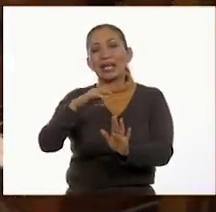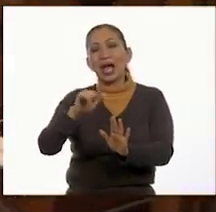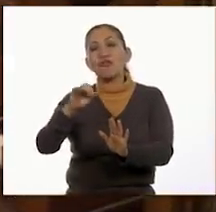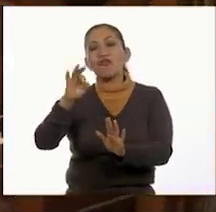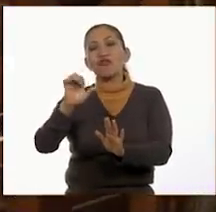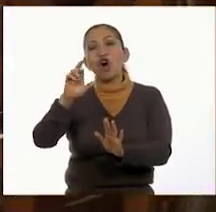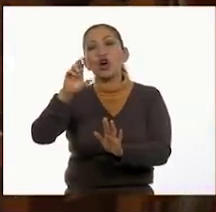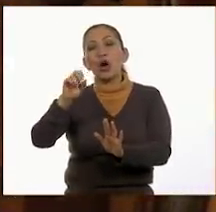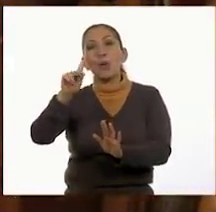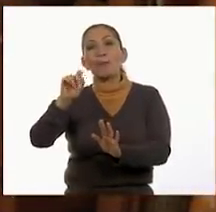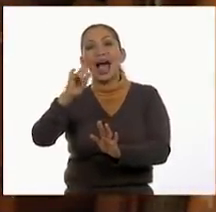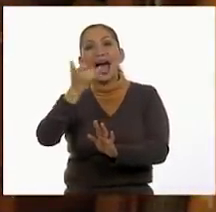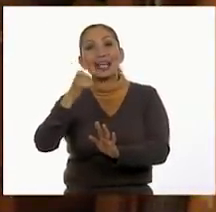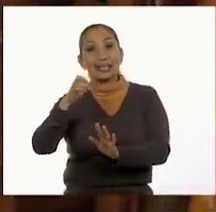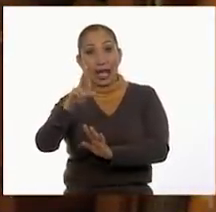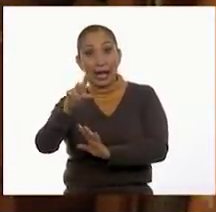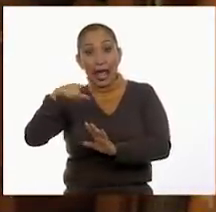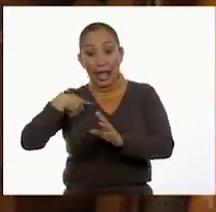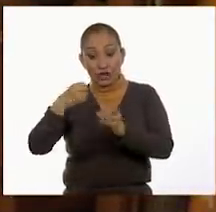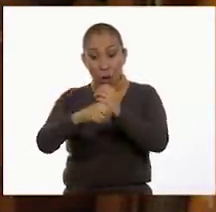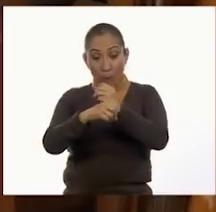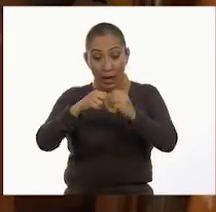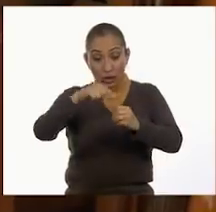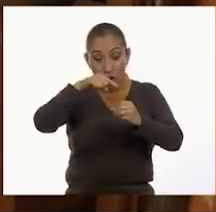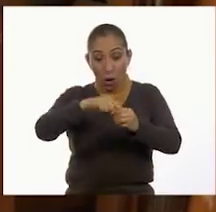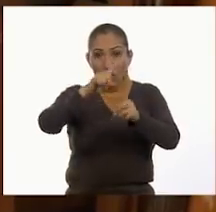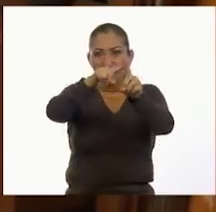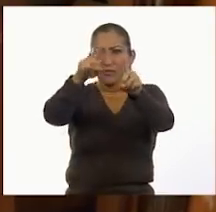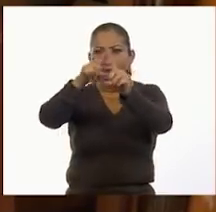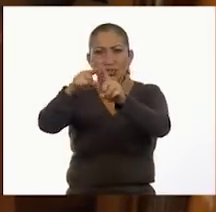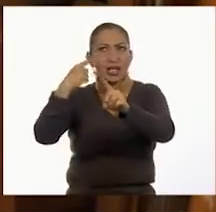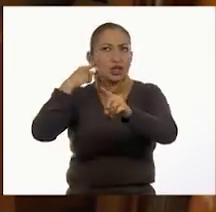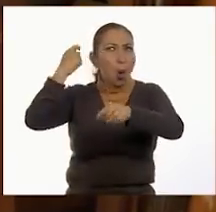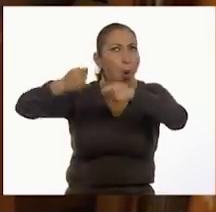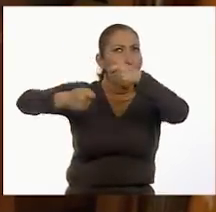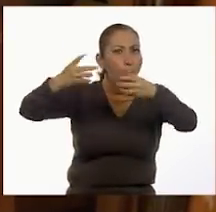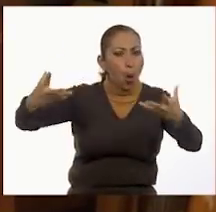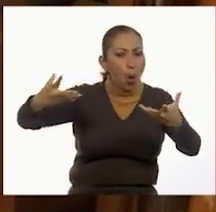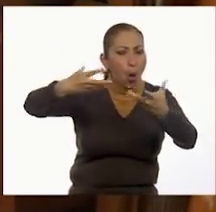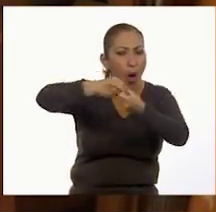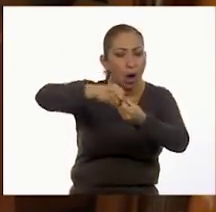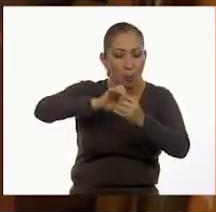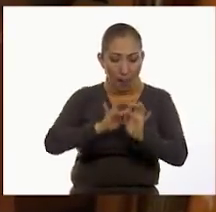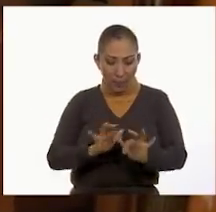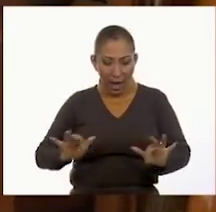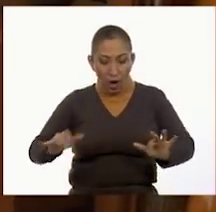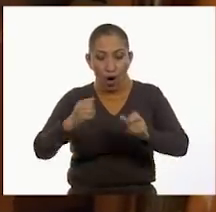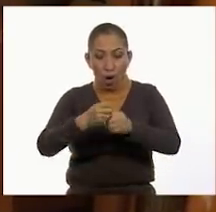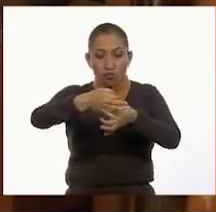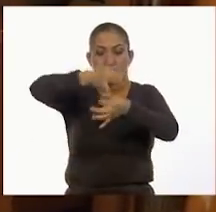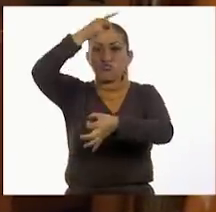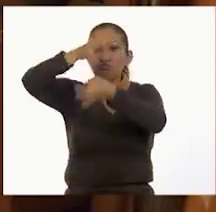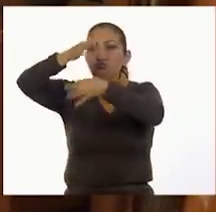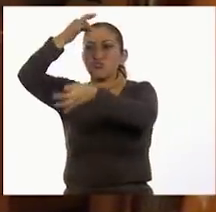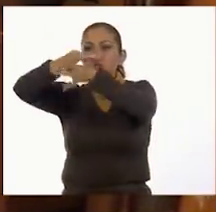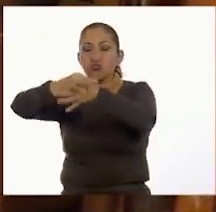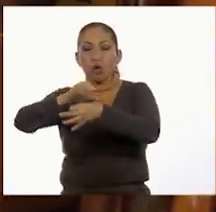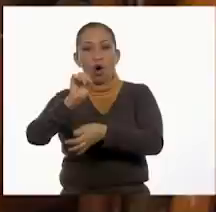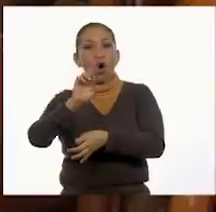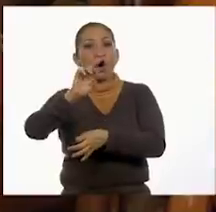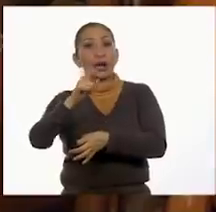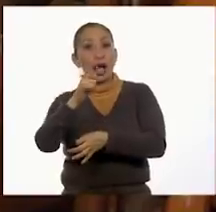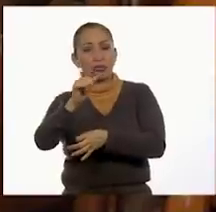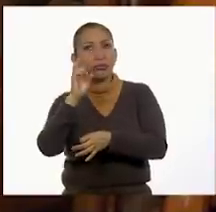Player. Es un instrumento que junta los sonidos de varias percusiones a una especie de piano con fuelles de órgano.